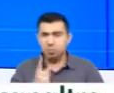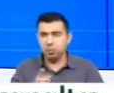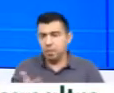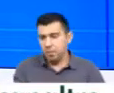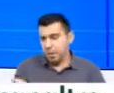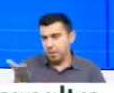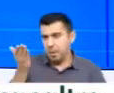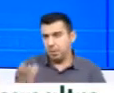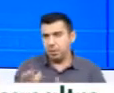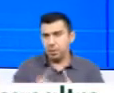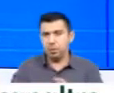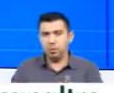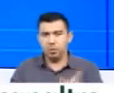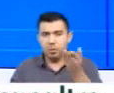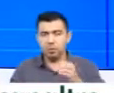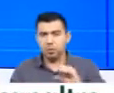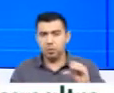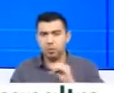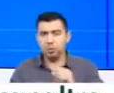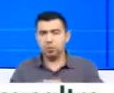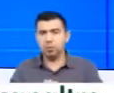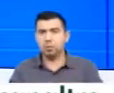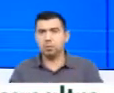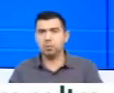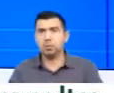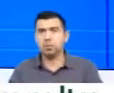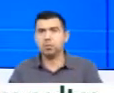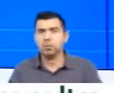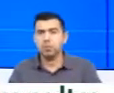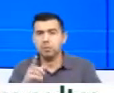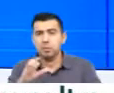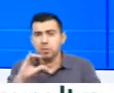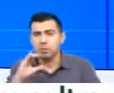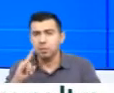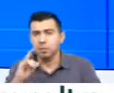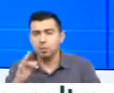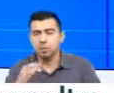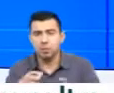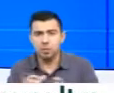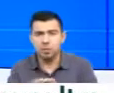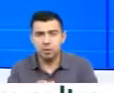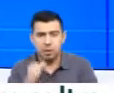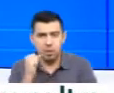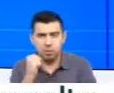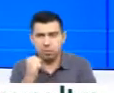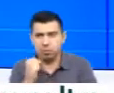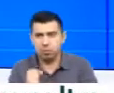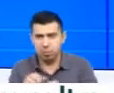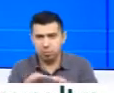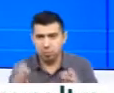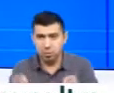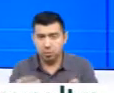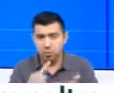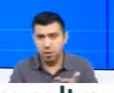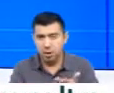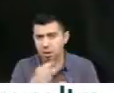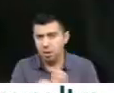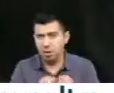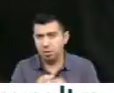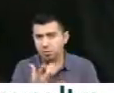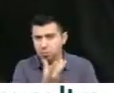mínimo del año 2017 representantes de la central unitaria de trabajadores se retiraron de la mesa de negociación